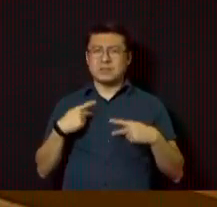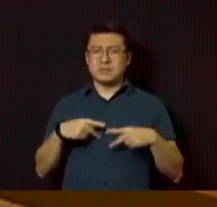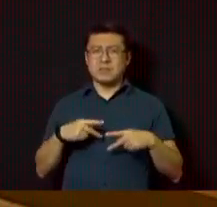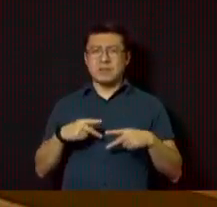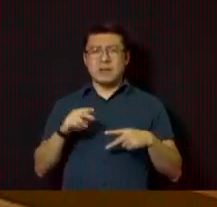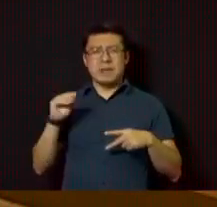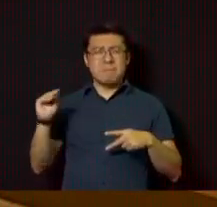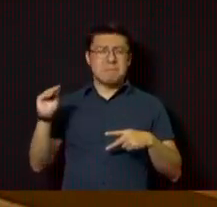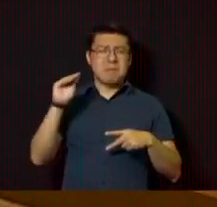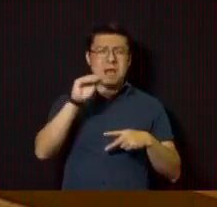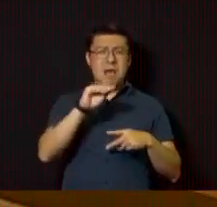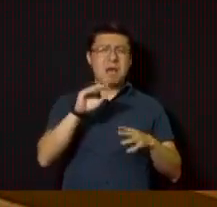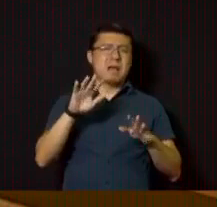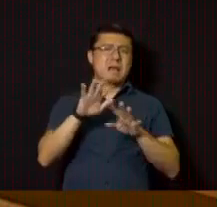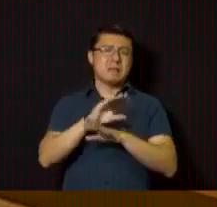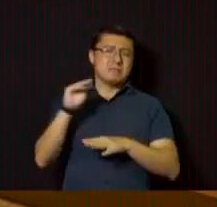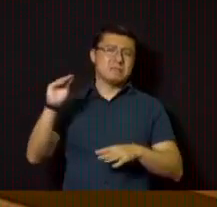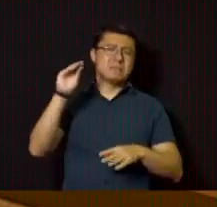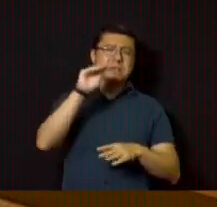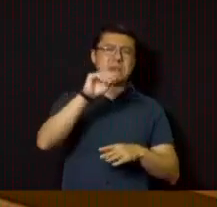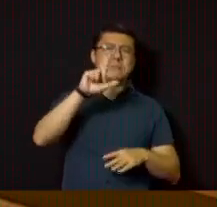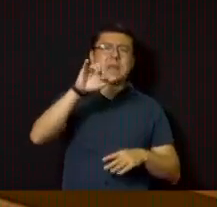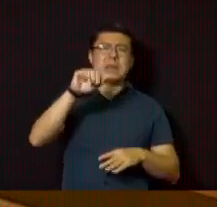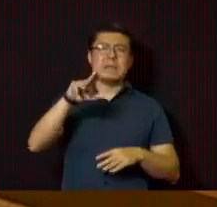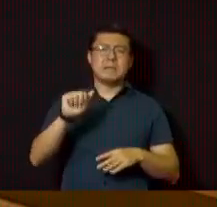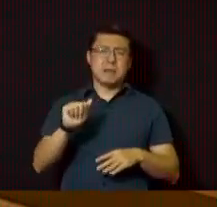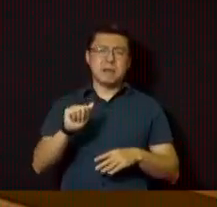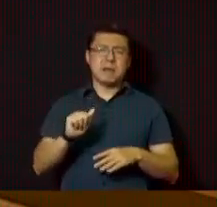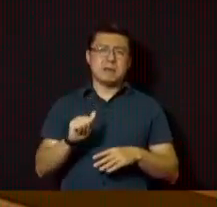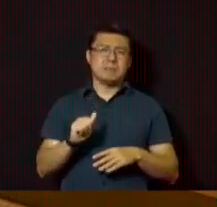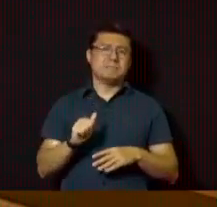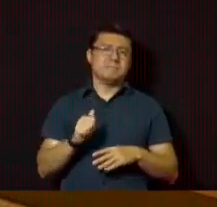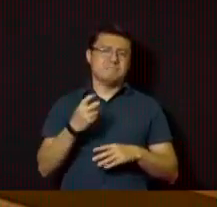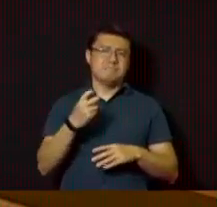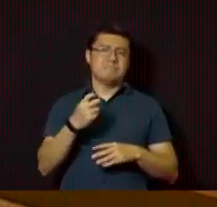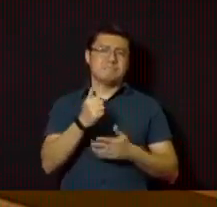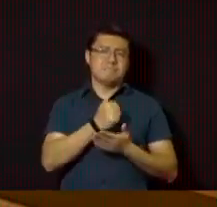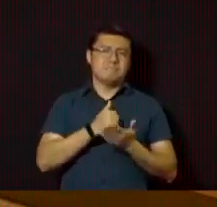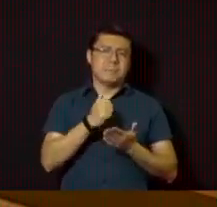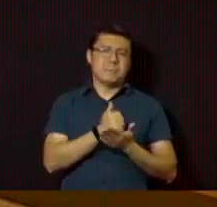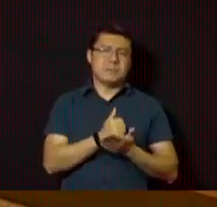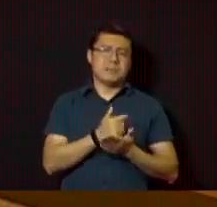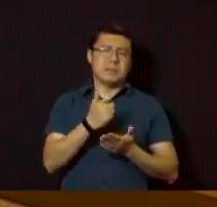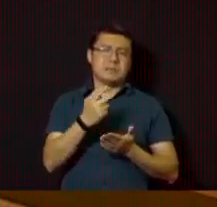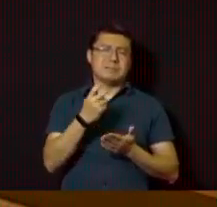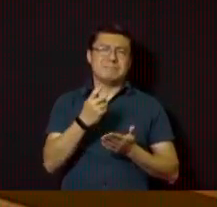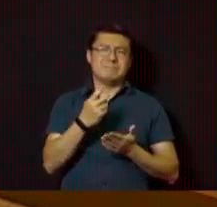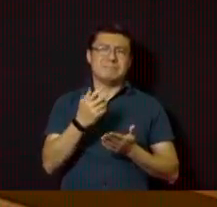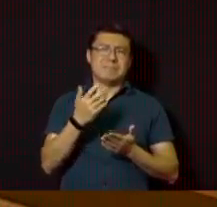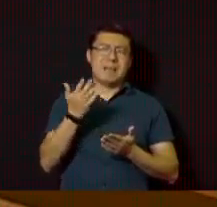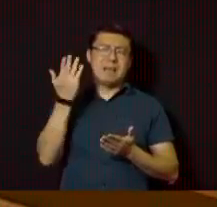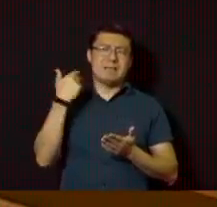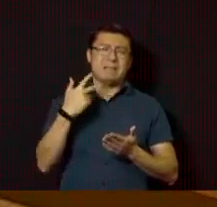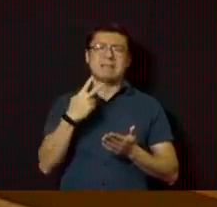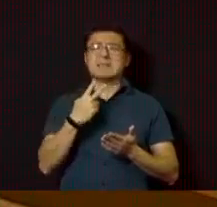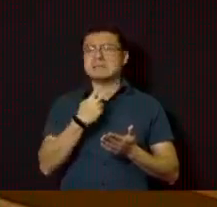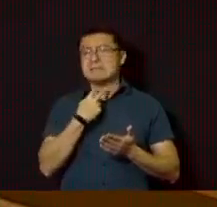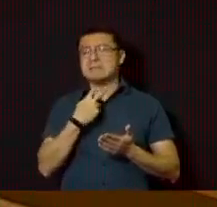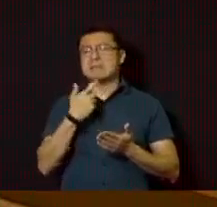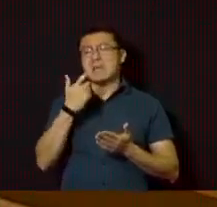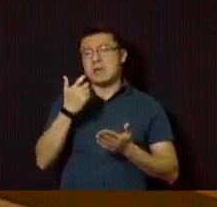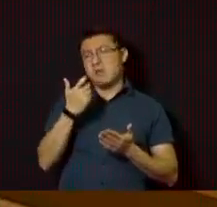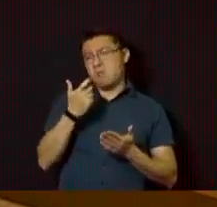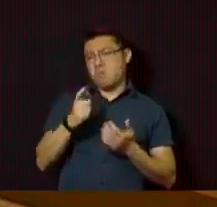tiempo, pues había temas muy de sendero, crisis económica, inflación, no